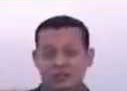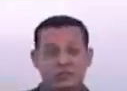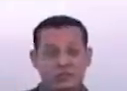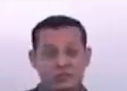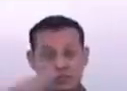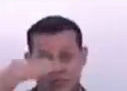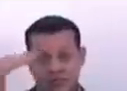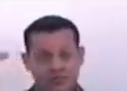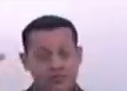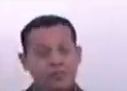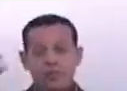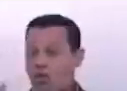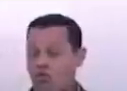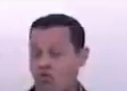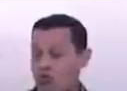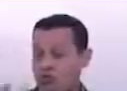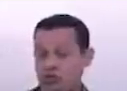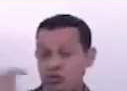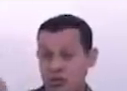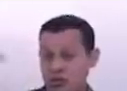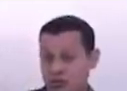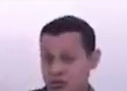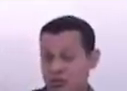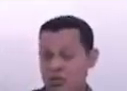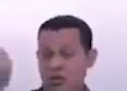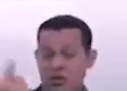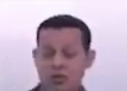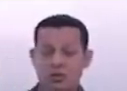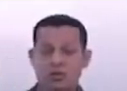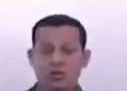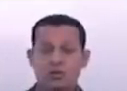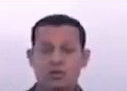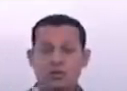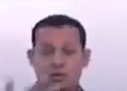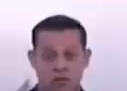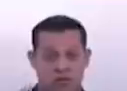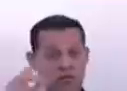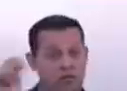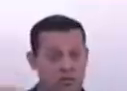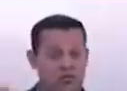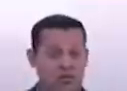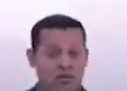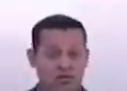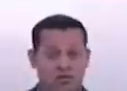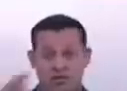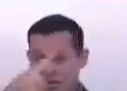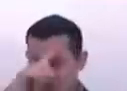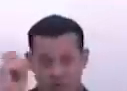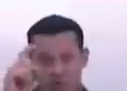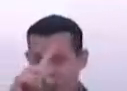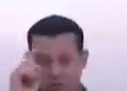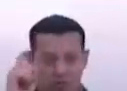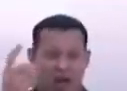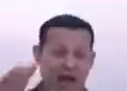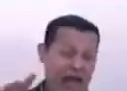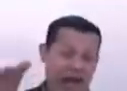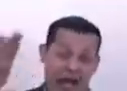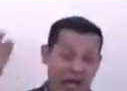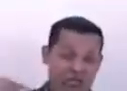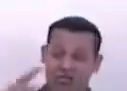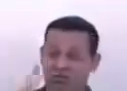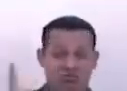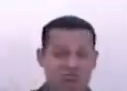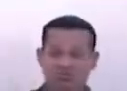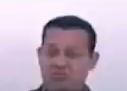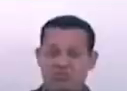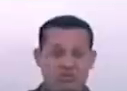Y nosotros estamos aquí realmente, en la bancada, haciendo ese trabajo que no fue hecho por